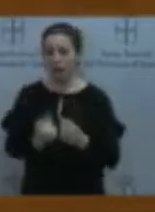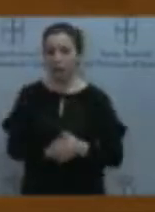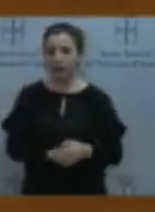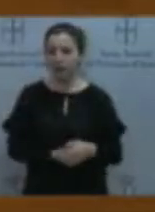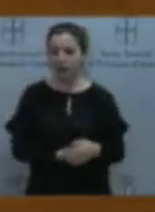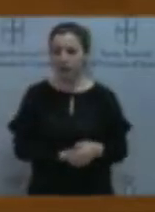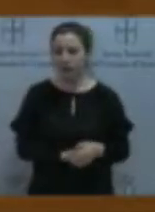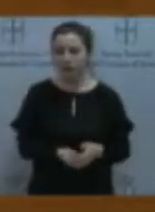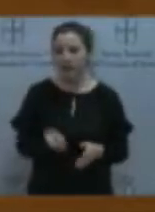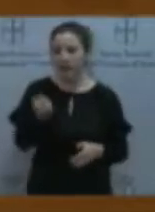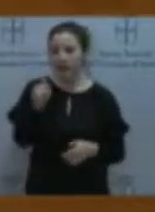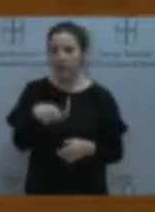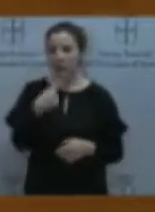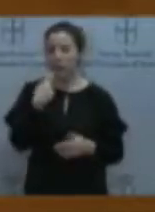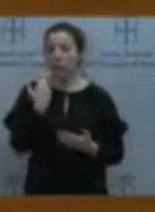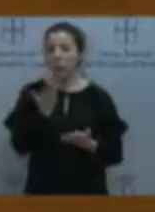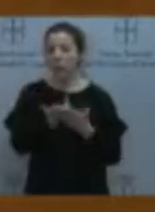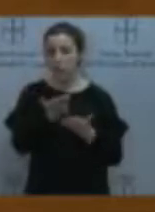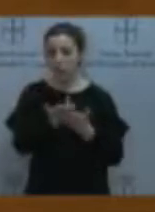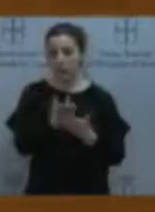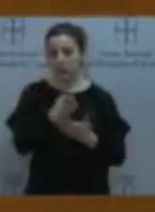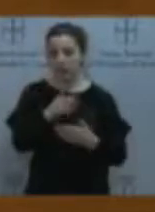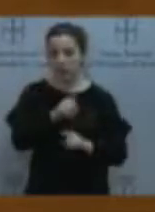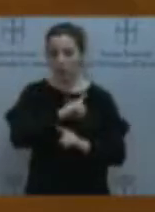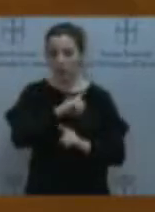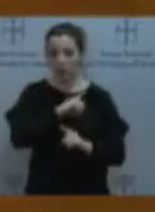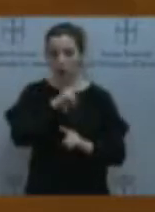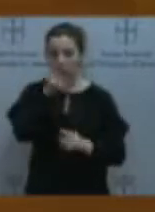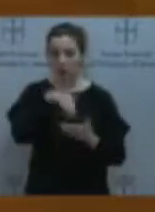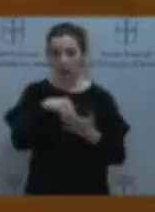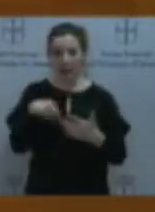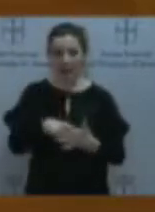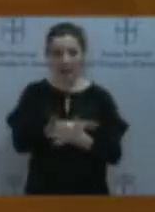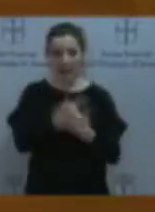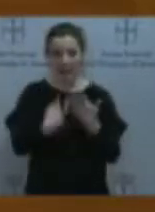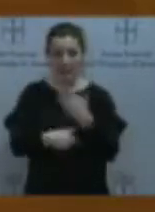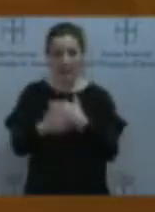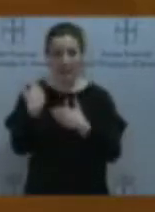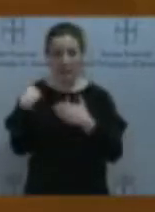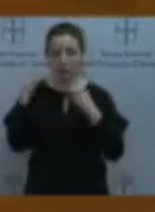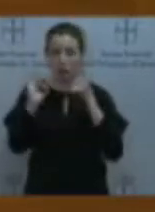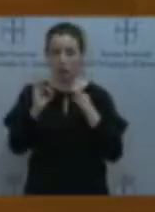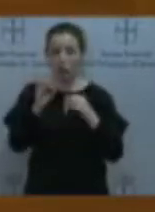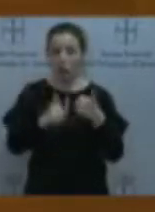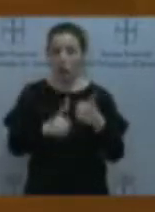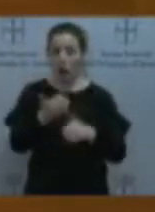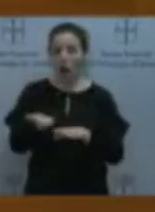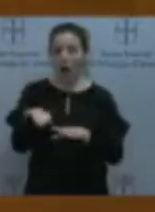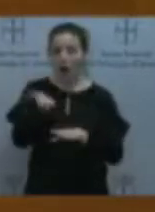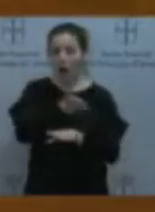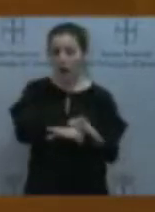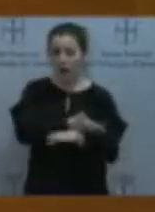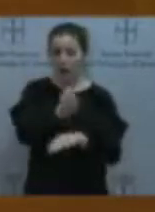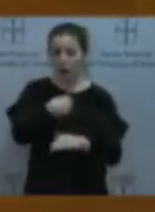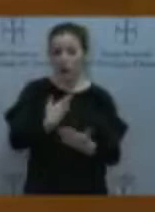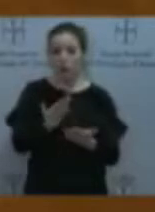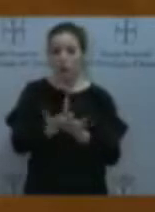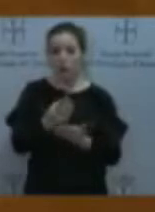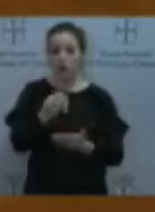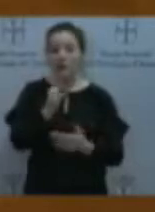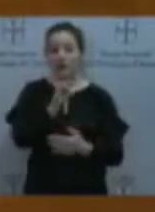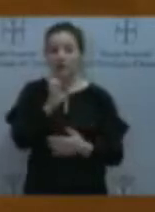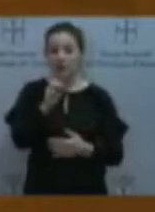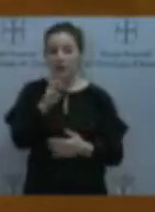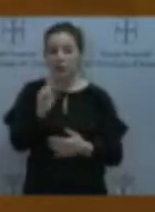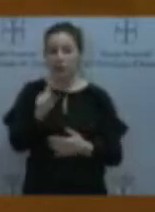de 2016, antes de la OPE, planteamos al SESPA, a la Xerencia del SESPA y a la Consellería, ya también lo trujimos